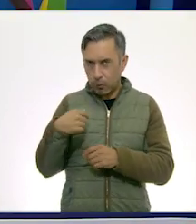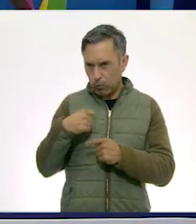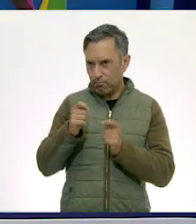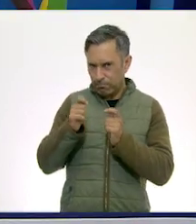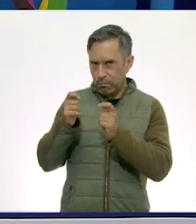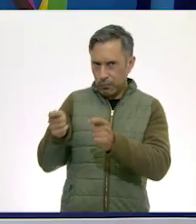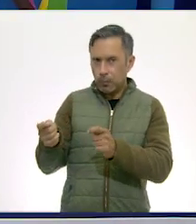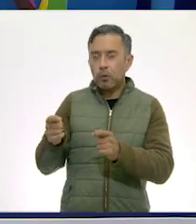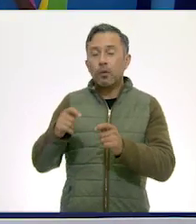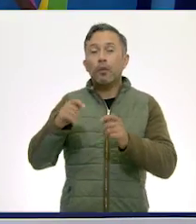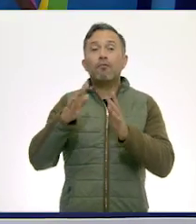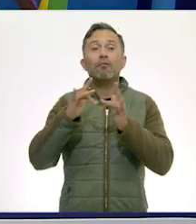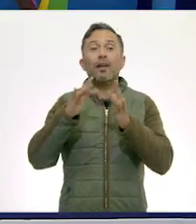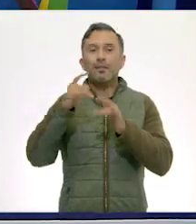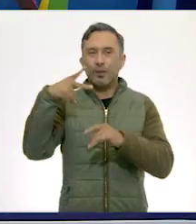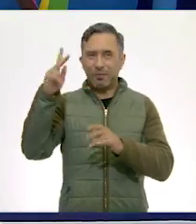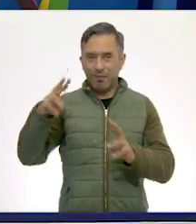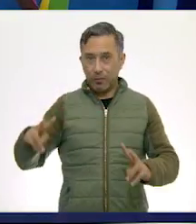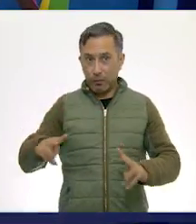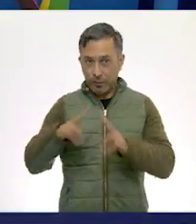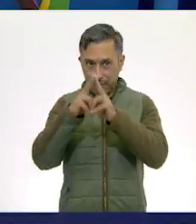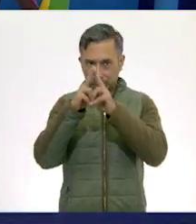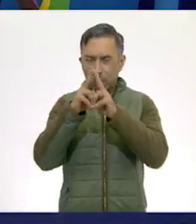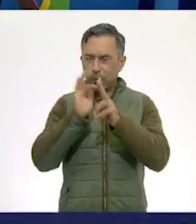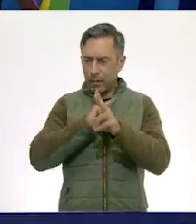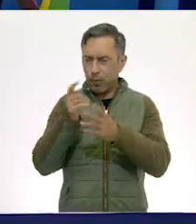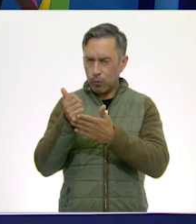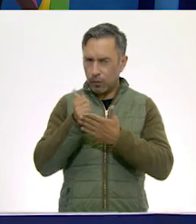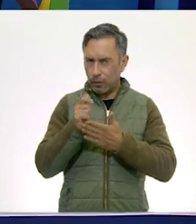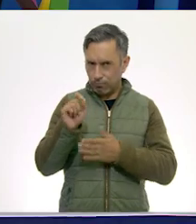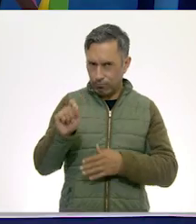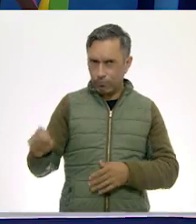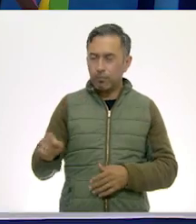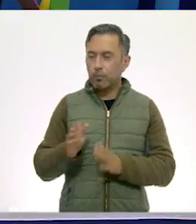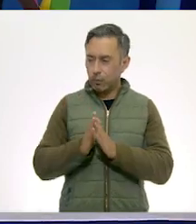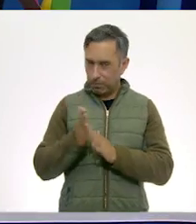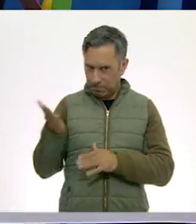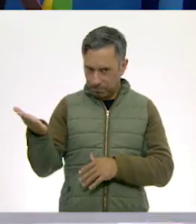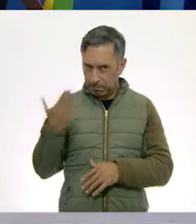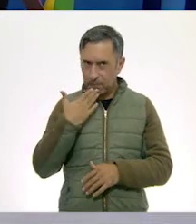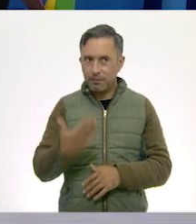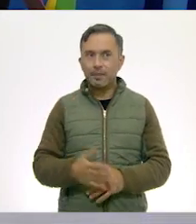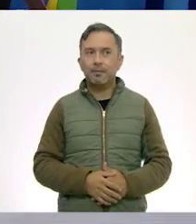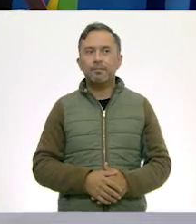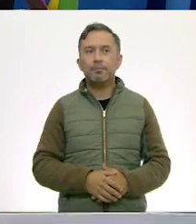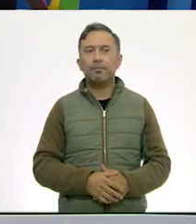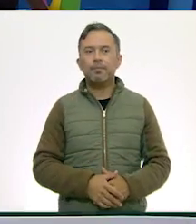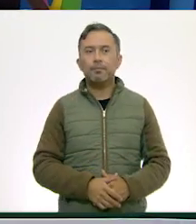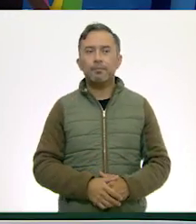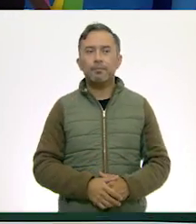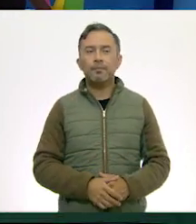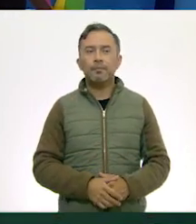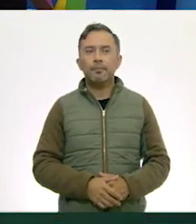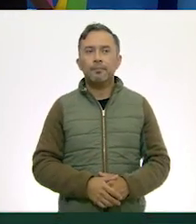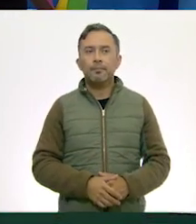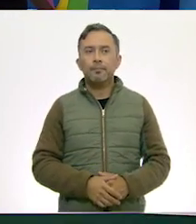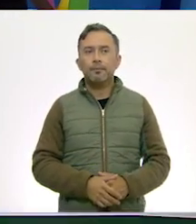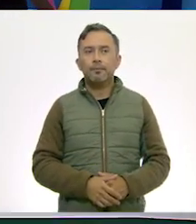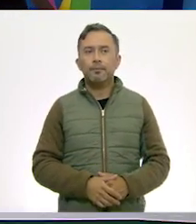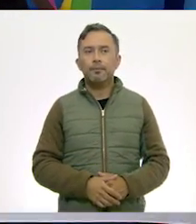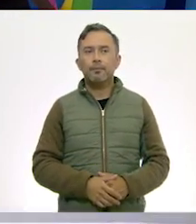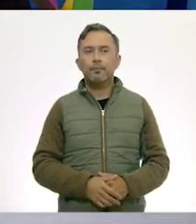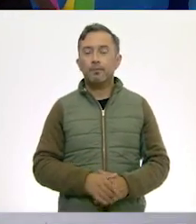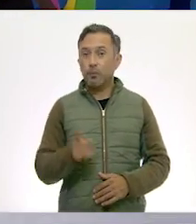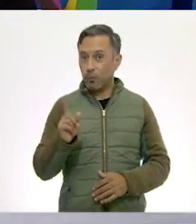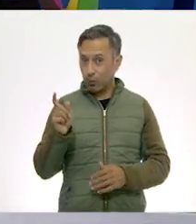en la Torre Eiffel. Eso, muy bien. Muy bien. Eso. Sí. Me dicen cuando ya lo hayan